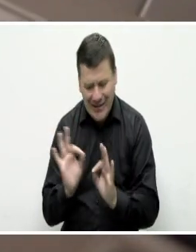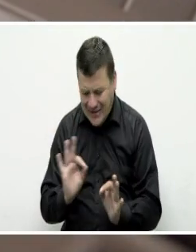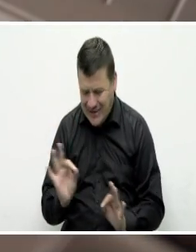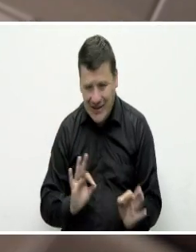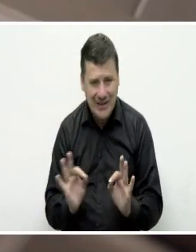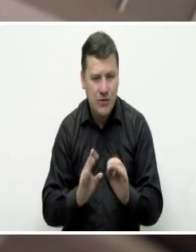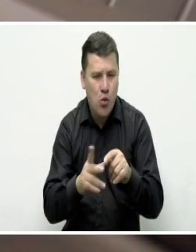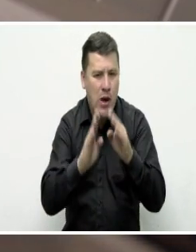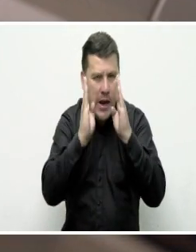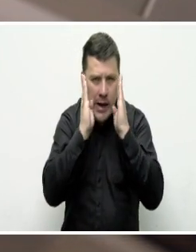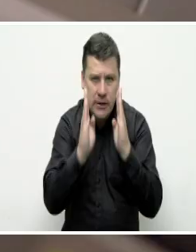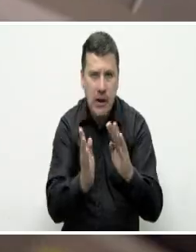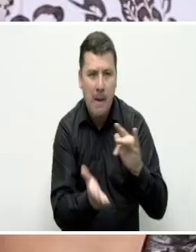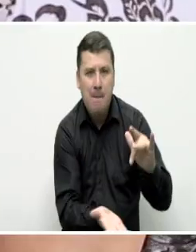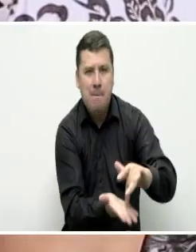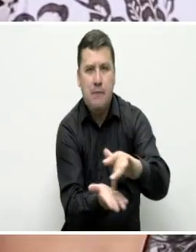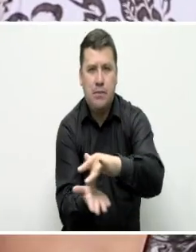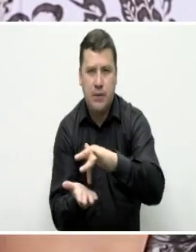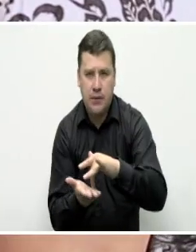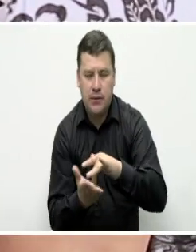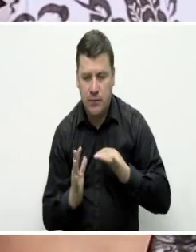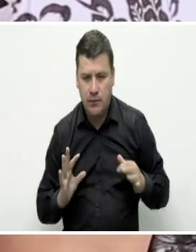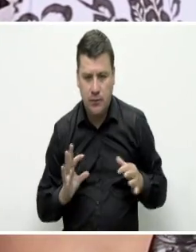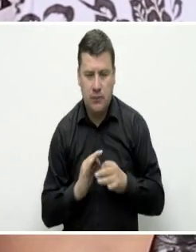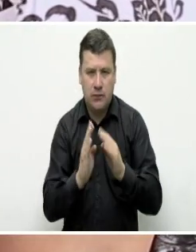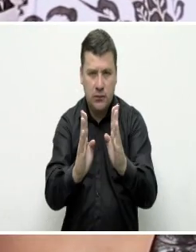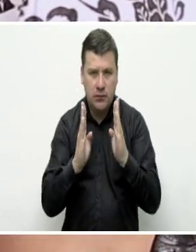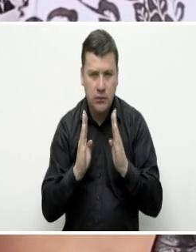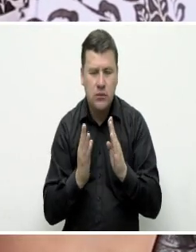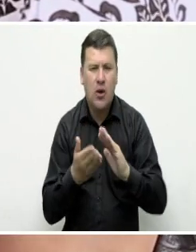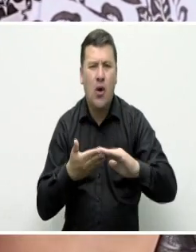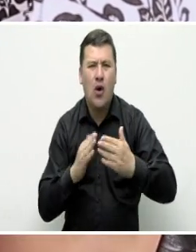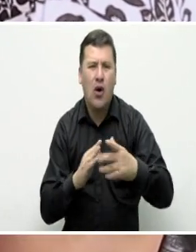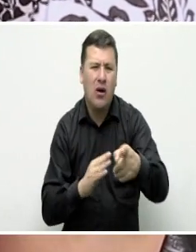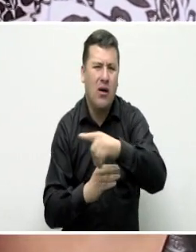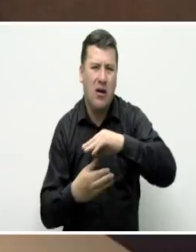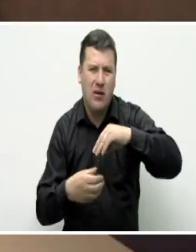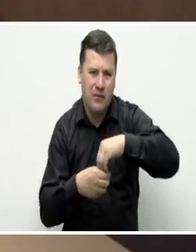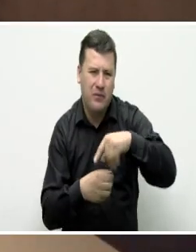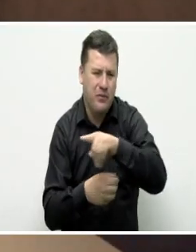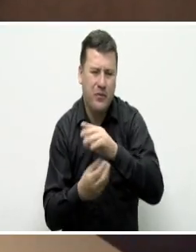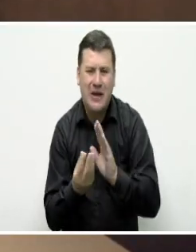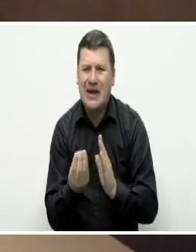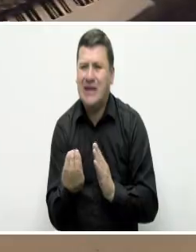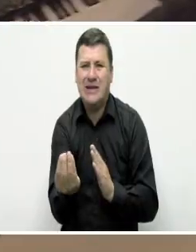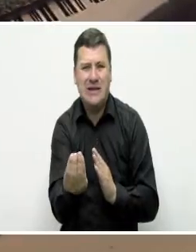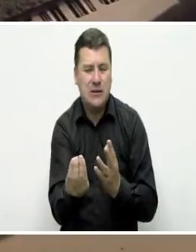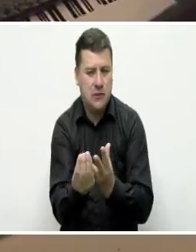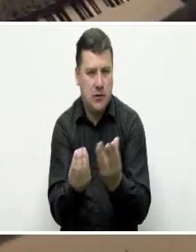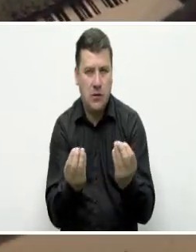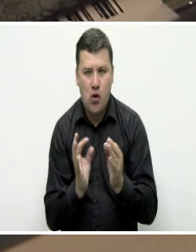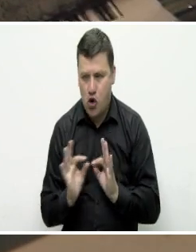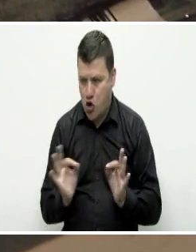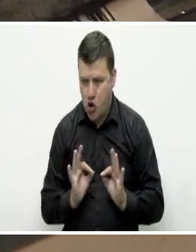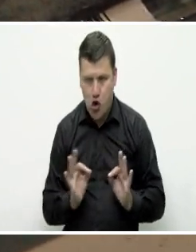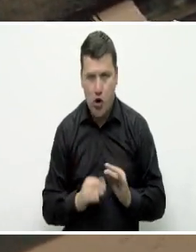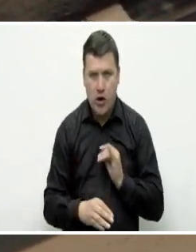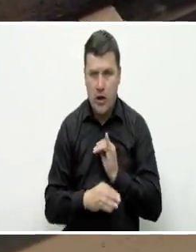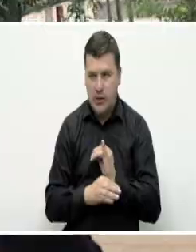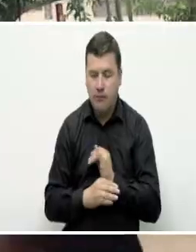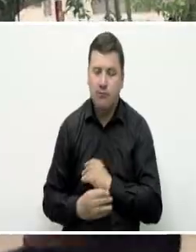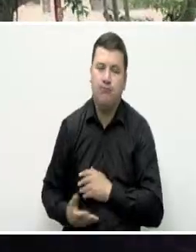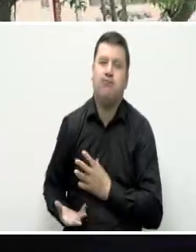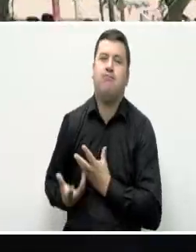en la atención con participación de la Unidad de Atención a Población Vulnerable UDAP, la coordinación